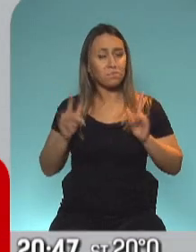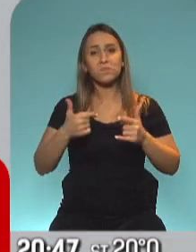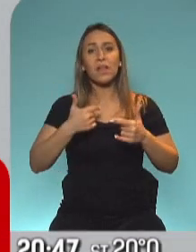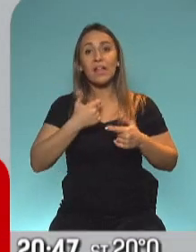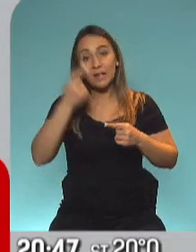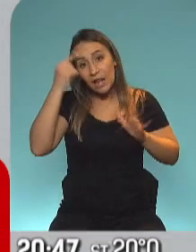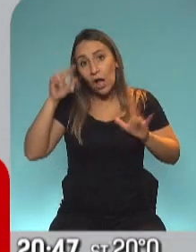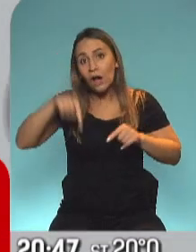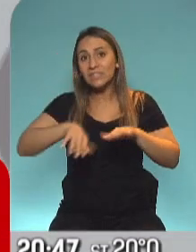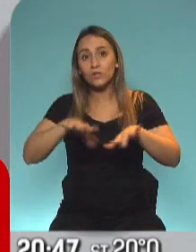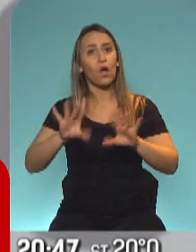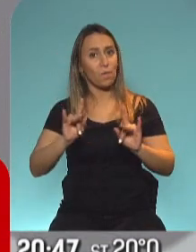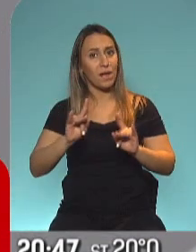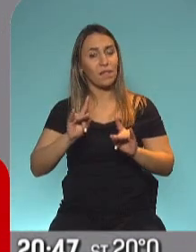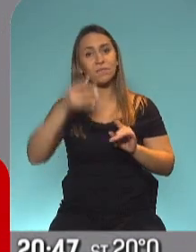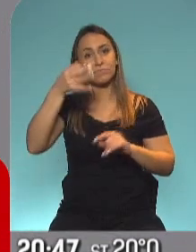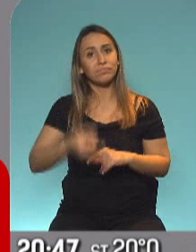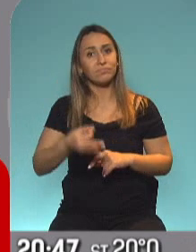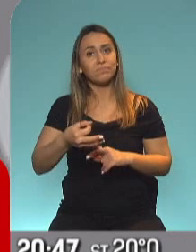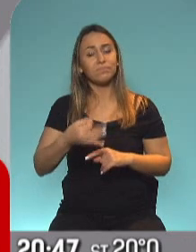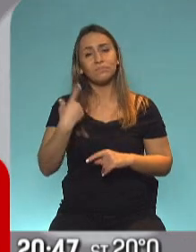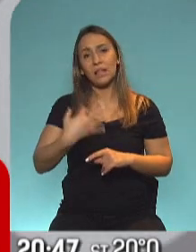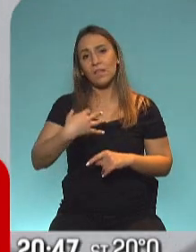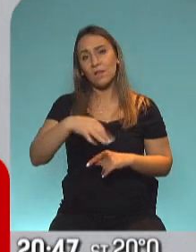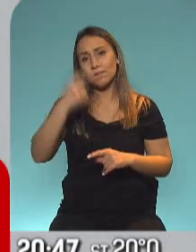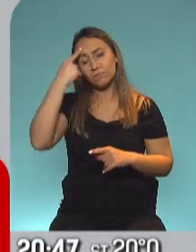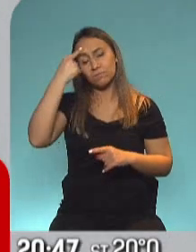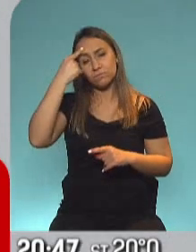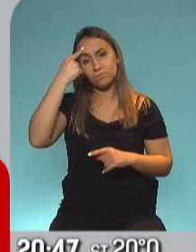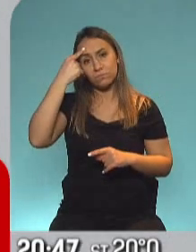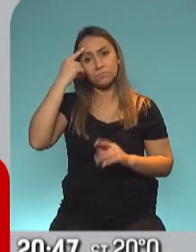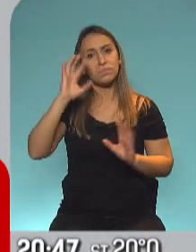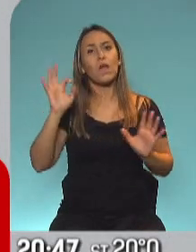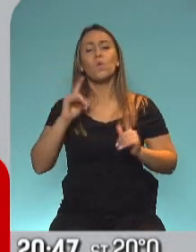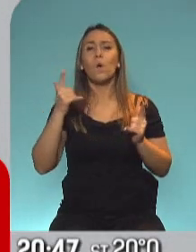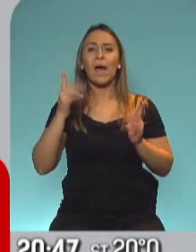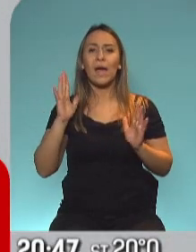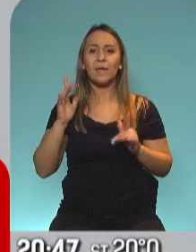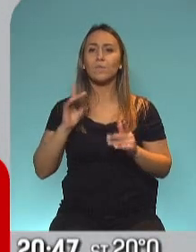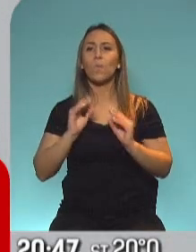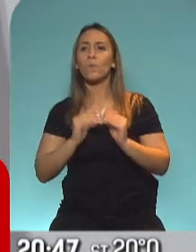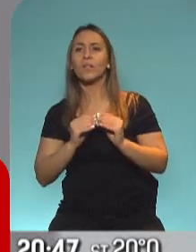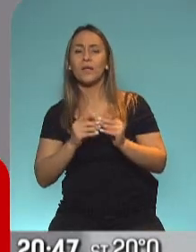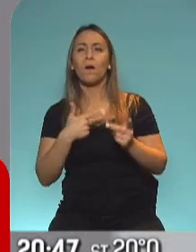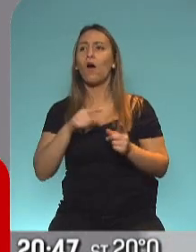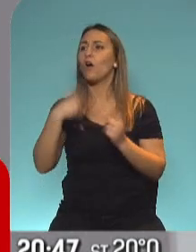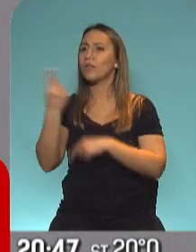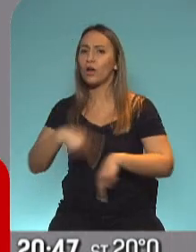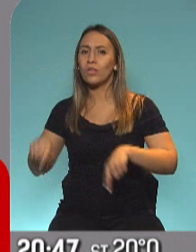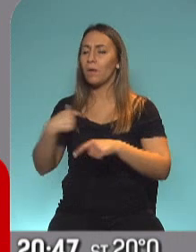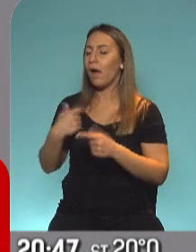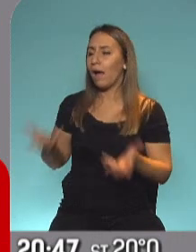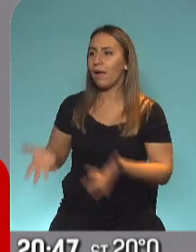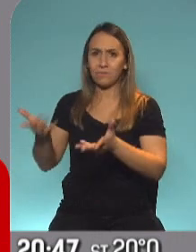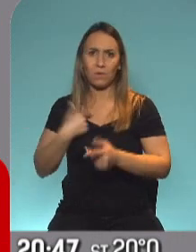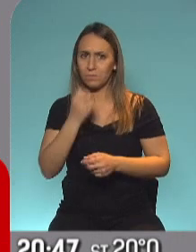y hay que ser absolutamente razonables, y que no hay razones más importantes que la vida y la salud de las personas para avanzar